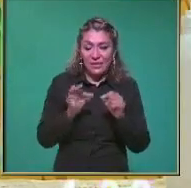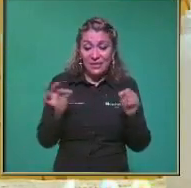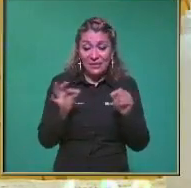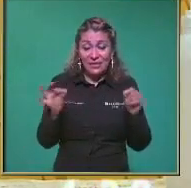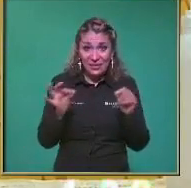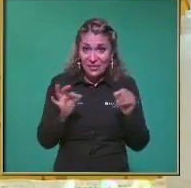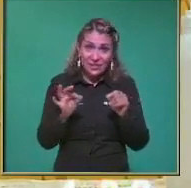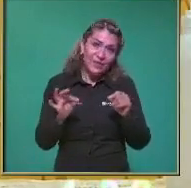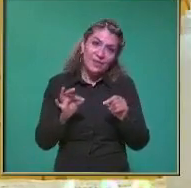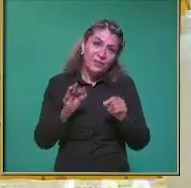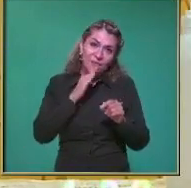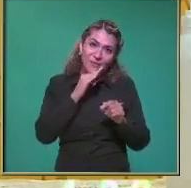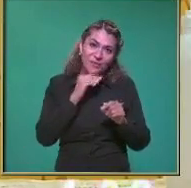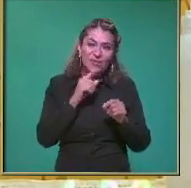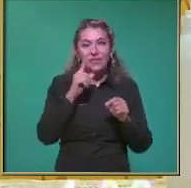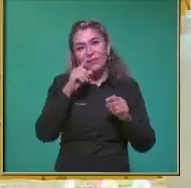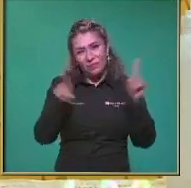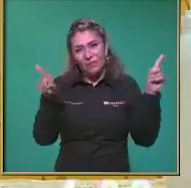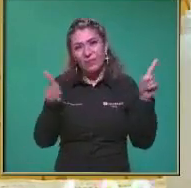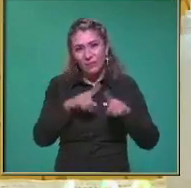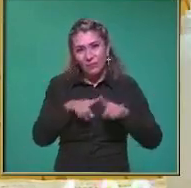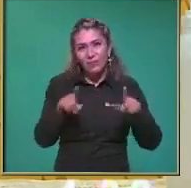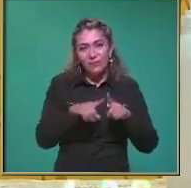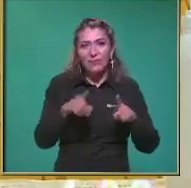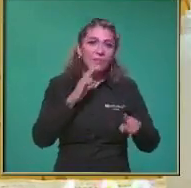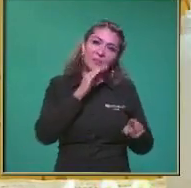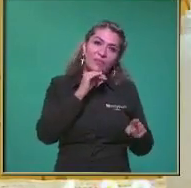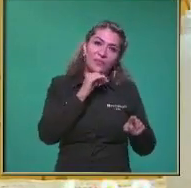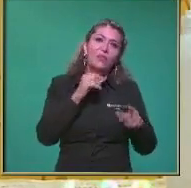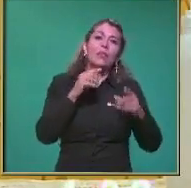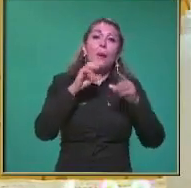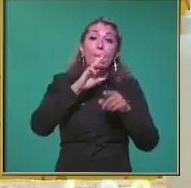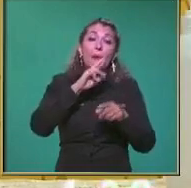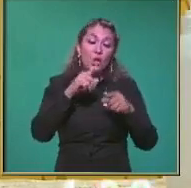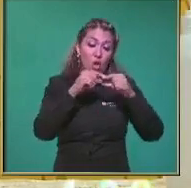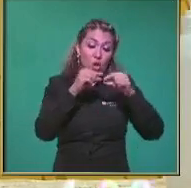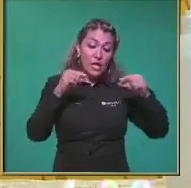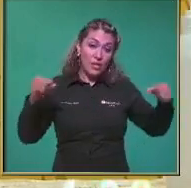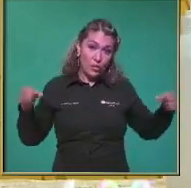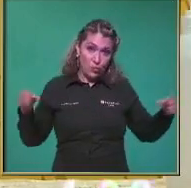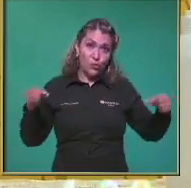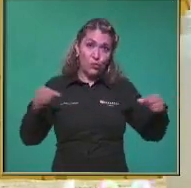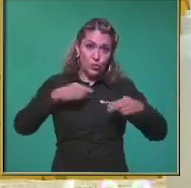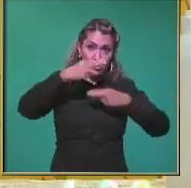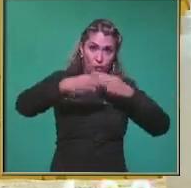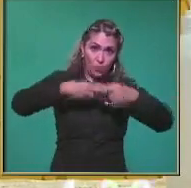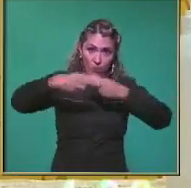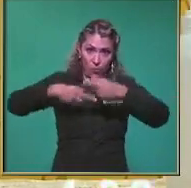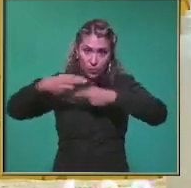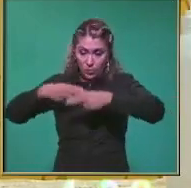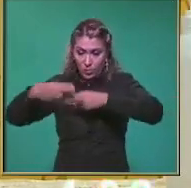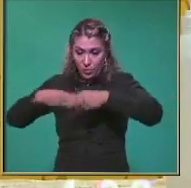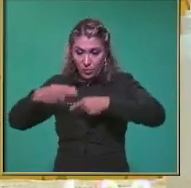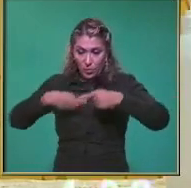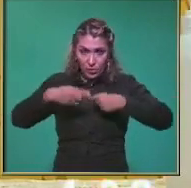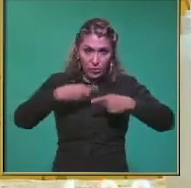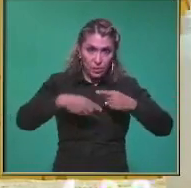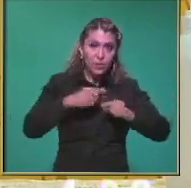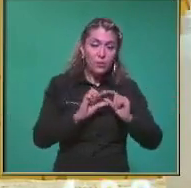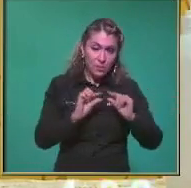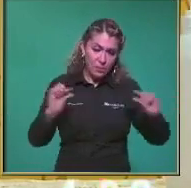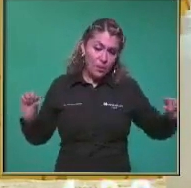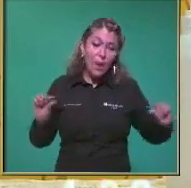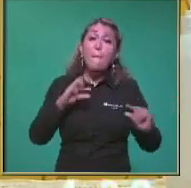puede estirar de más y a lo mejor ahí no nos da. Este es más rígido y este sí se puede maniobrar mejor. Bueno, con ese vamos a